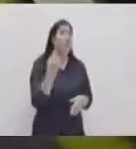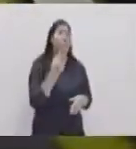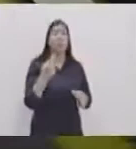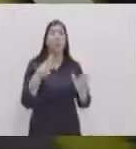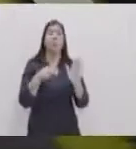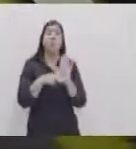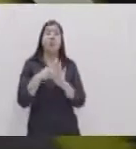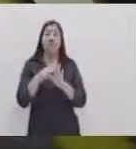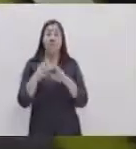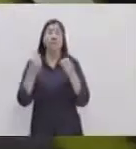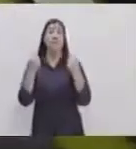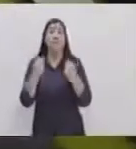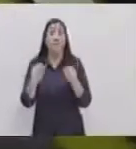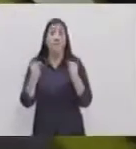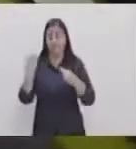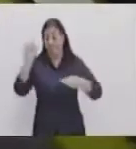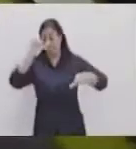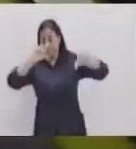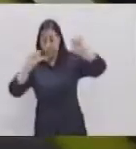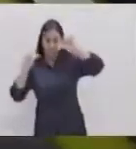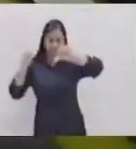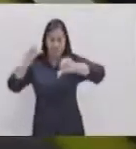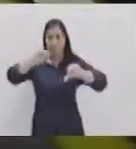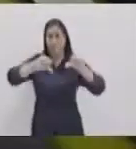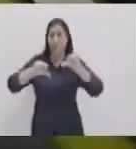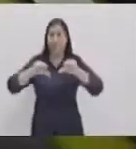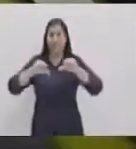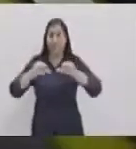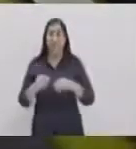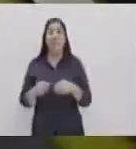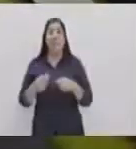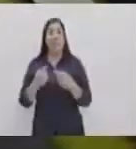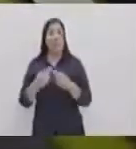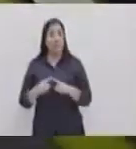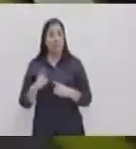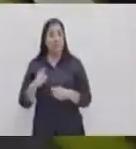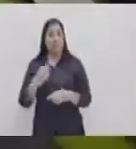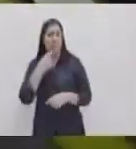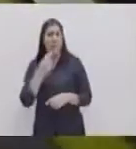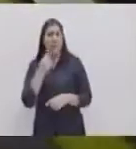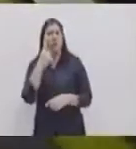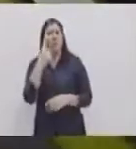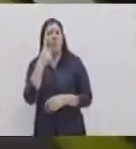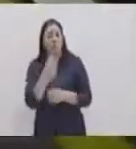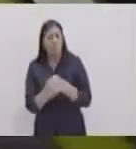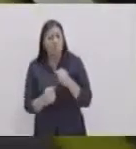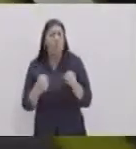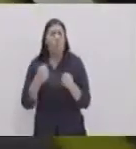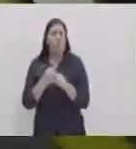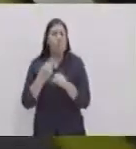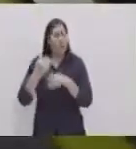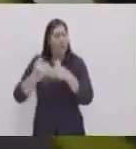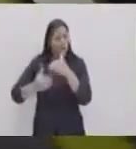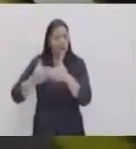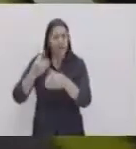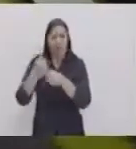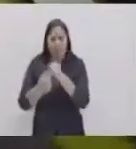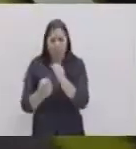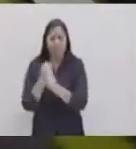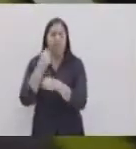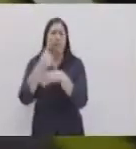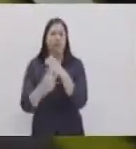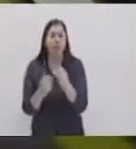de las formulaciones químicas. De hecho, se dice que cada año se concluye con